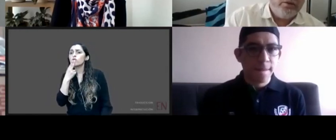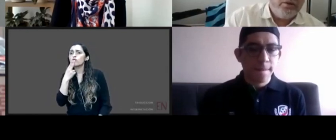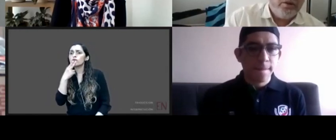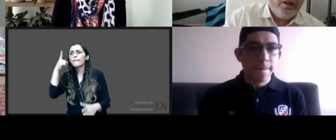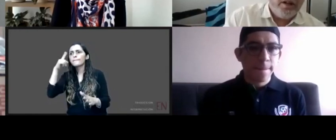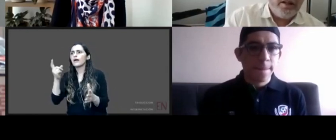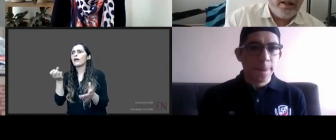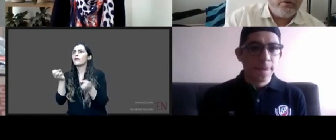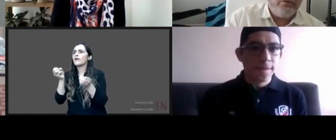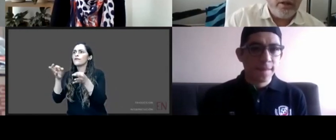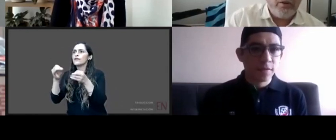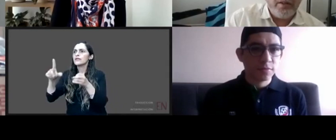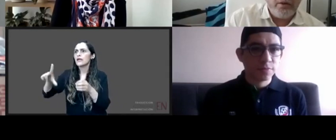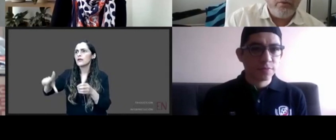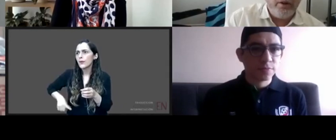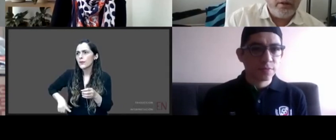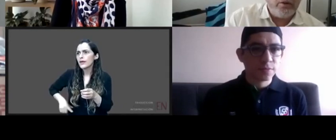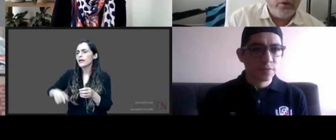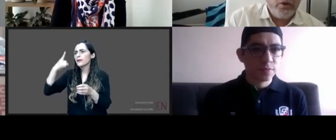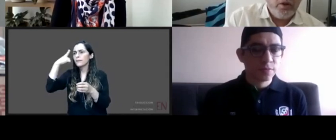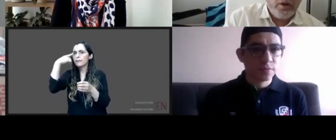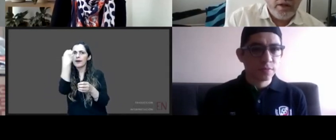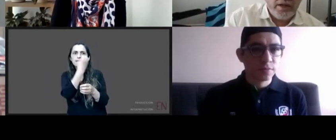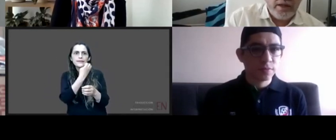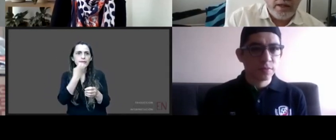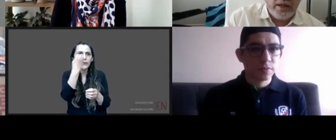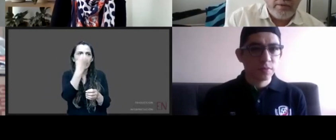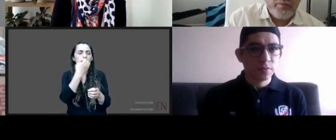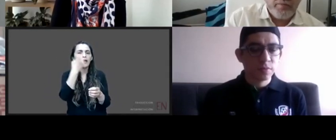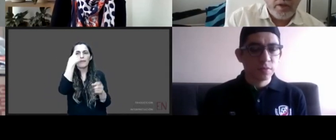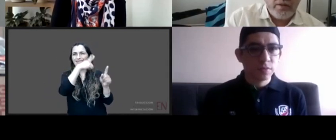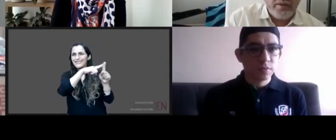conflicto. Genera conflicto y ese conflicto